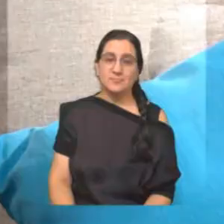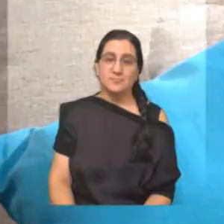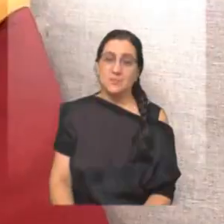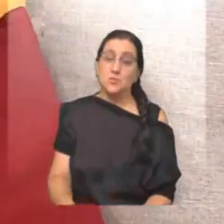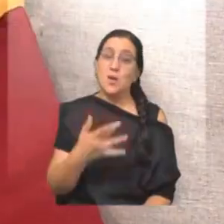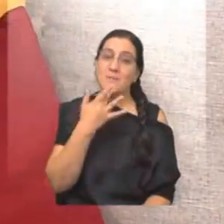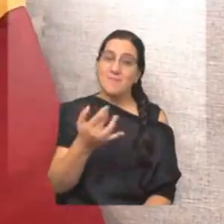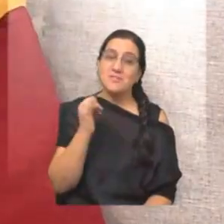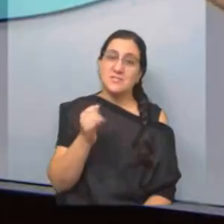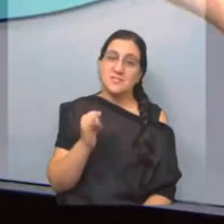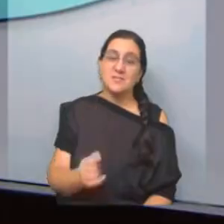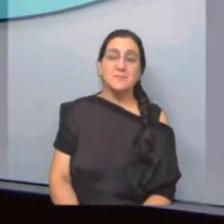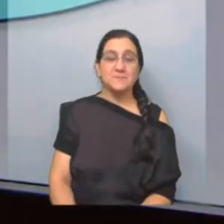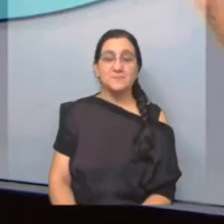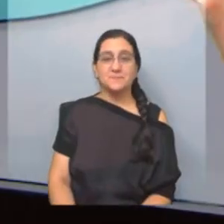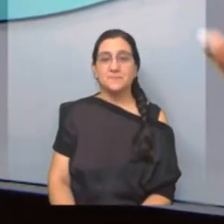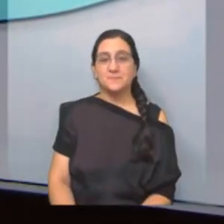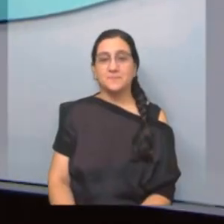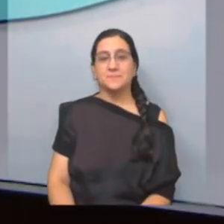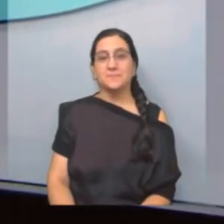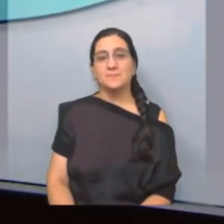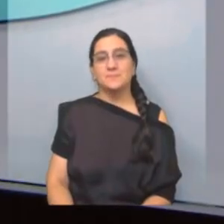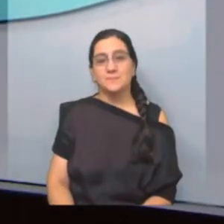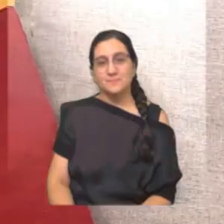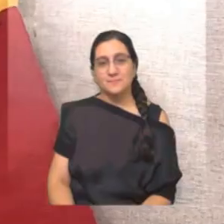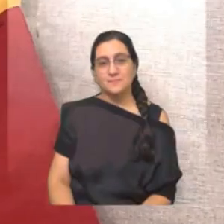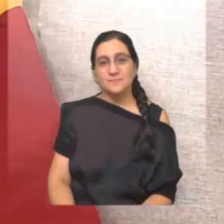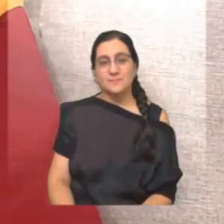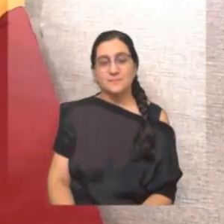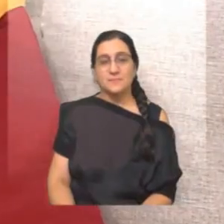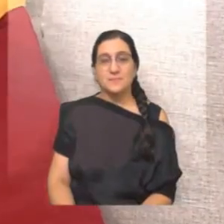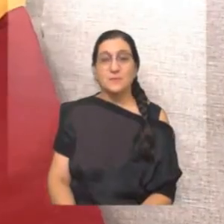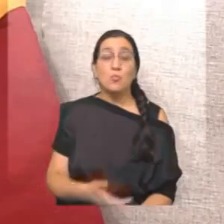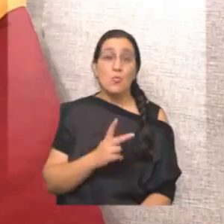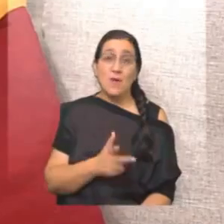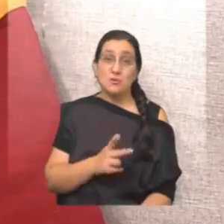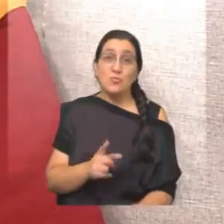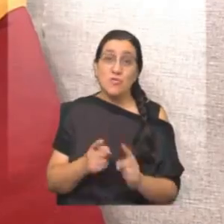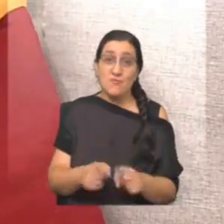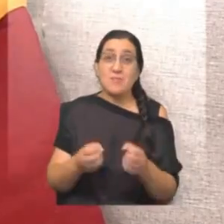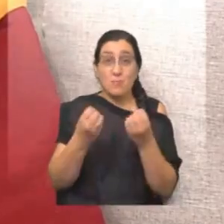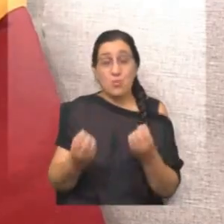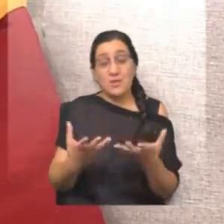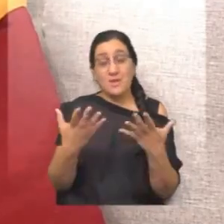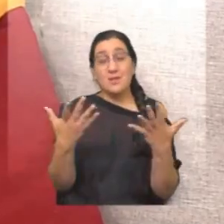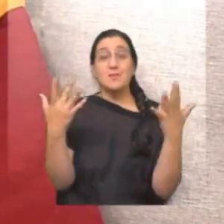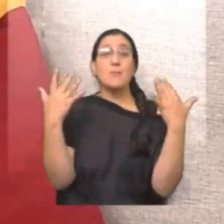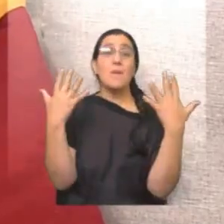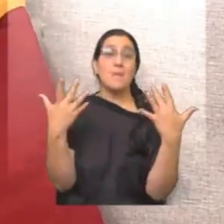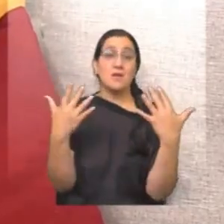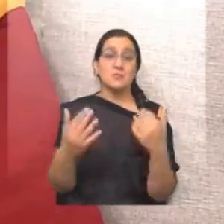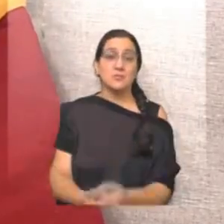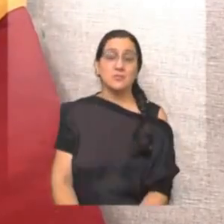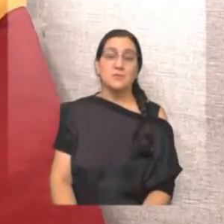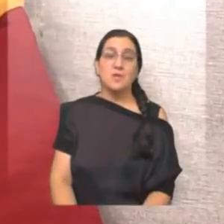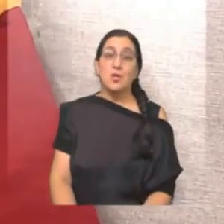el opositor, el opositor nos diferencia, como especie nos diferencia. Y bueno, podemos dejar de repente algún tip